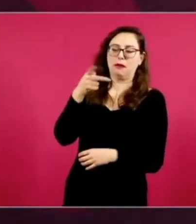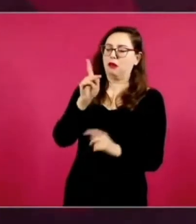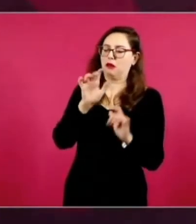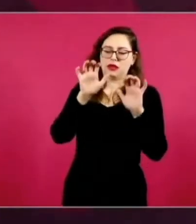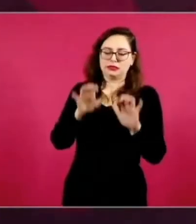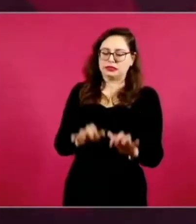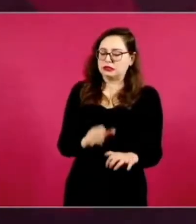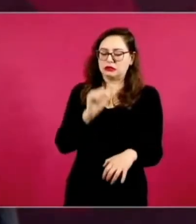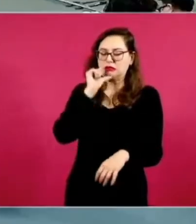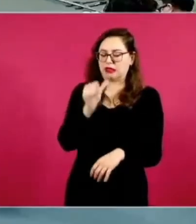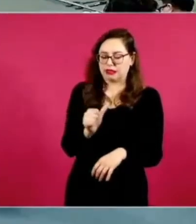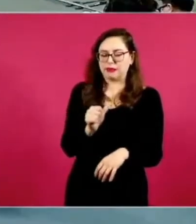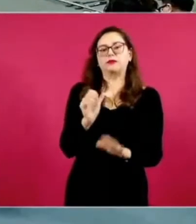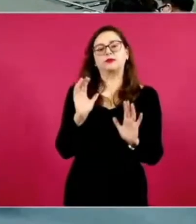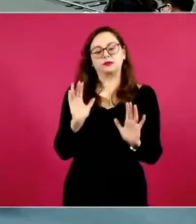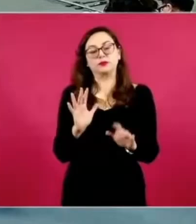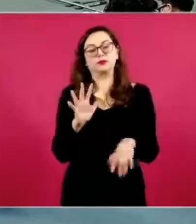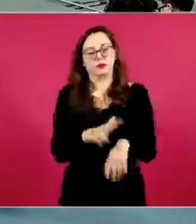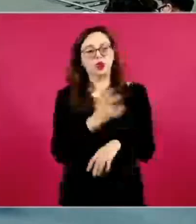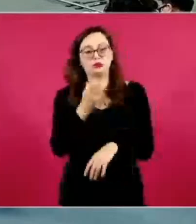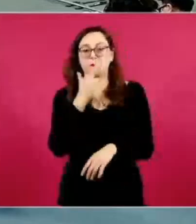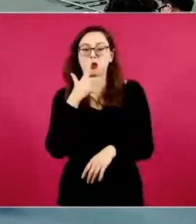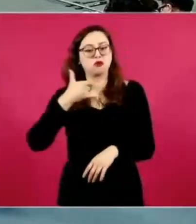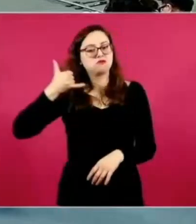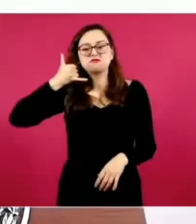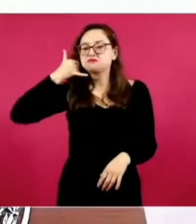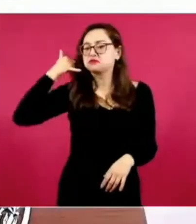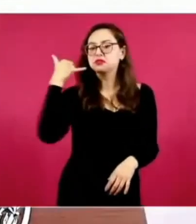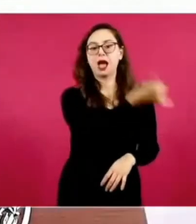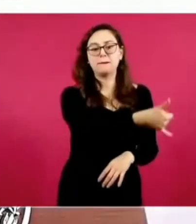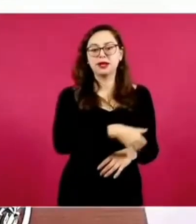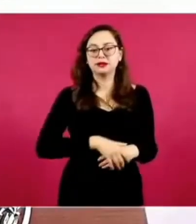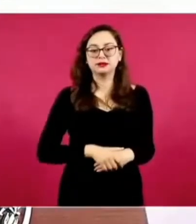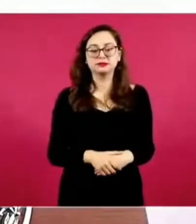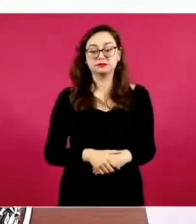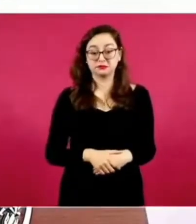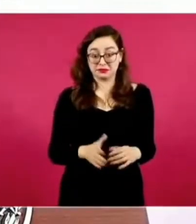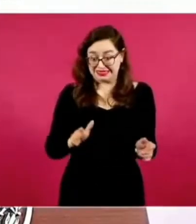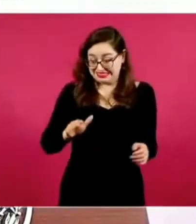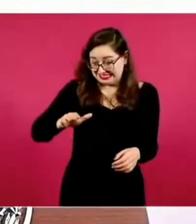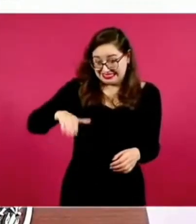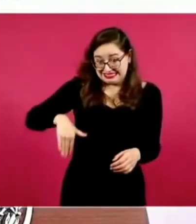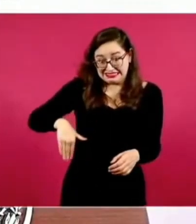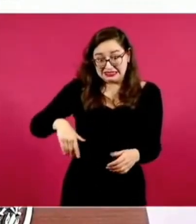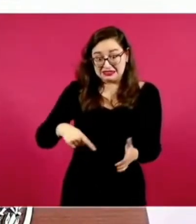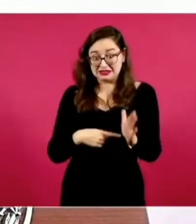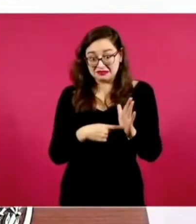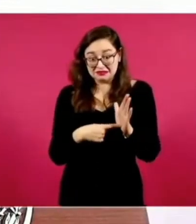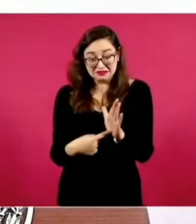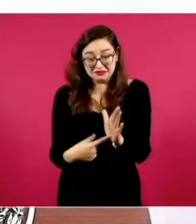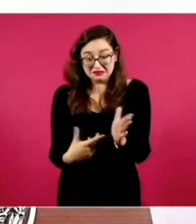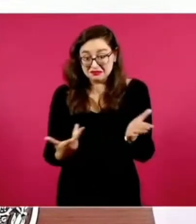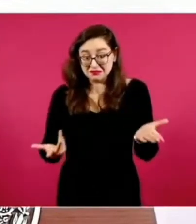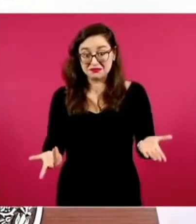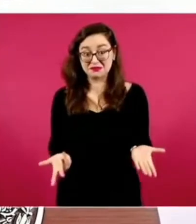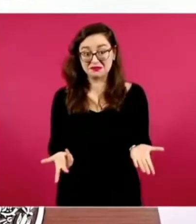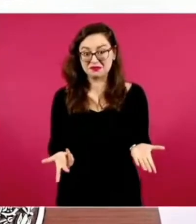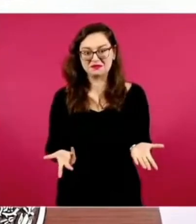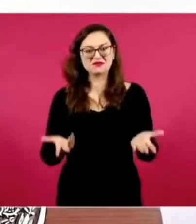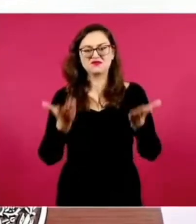sin el informe, y por eso le pedimos esto, y estamos pendientes, y no hay